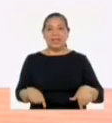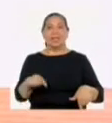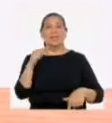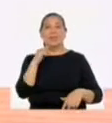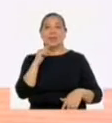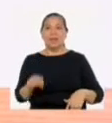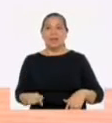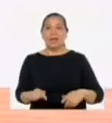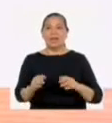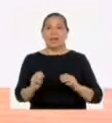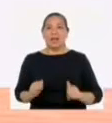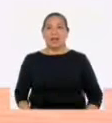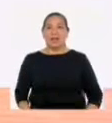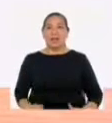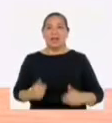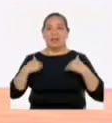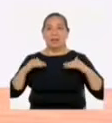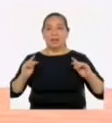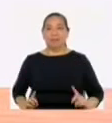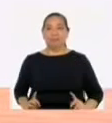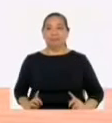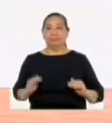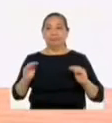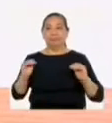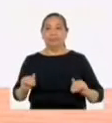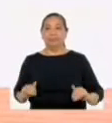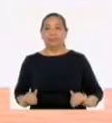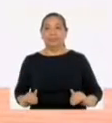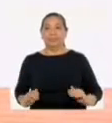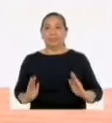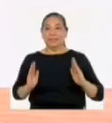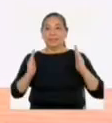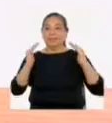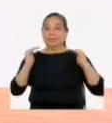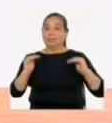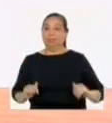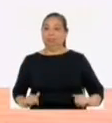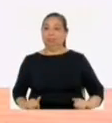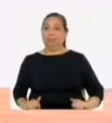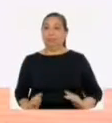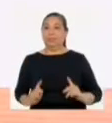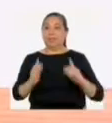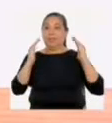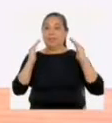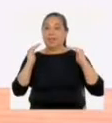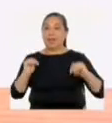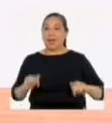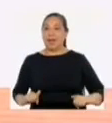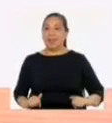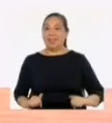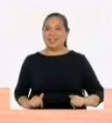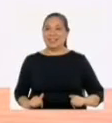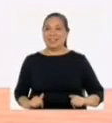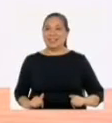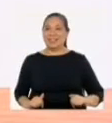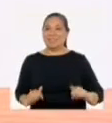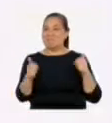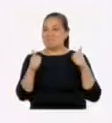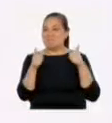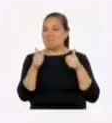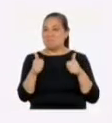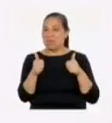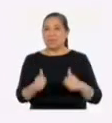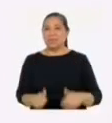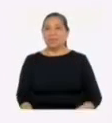Hey, hey. Ha, ha, ha. Chin, chin, hey, hey.